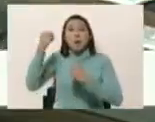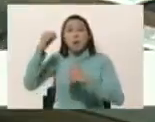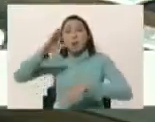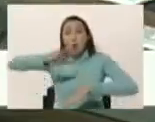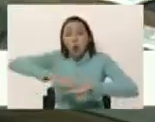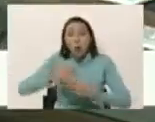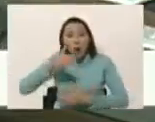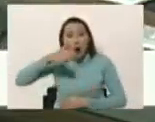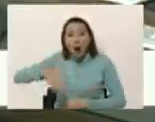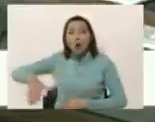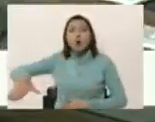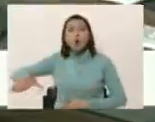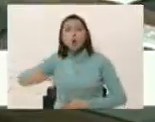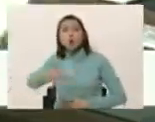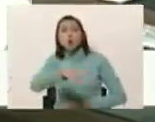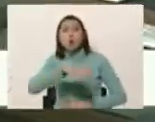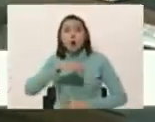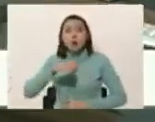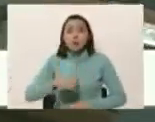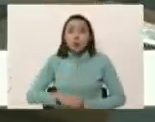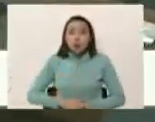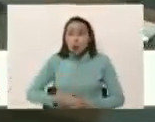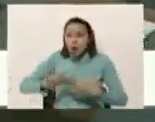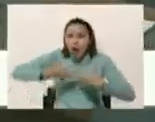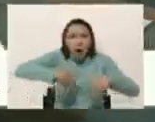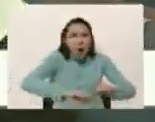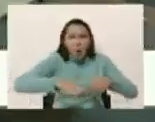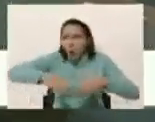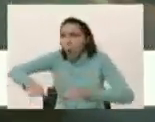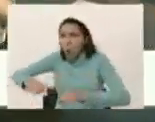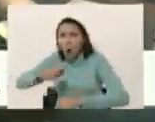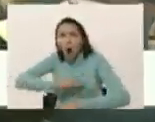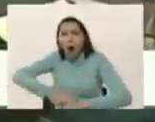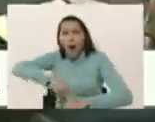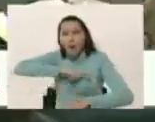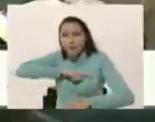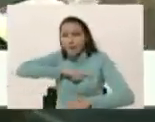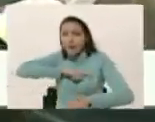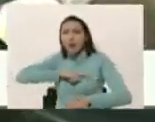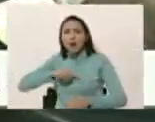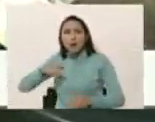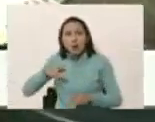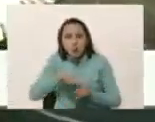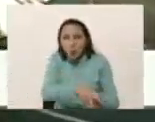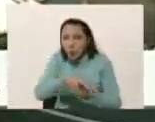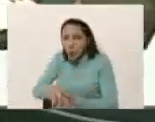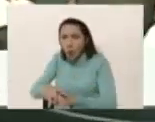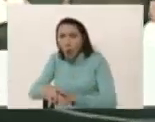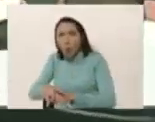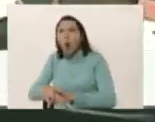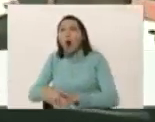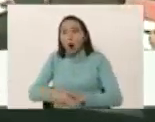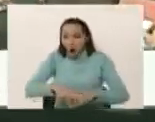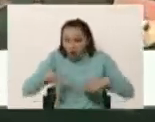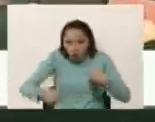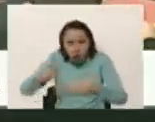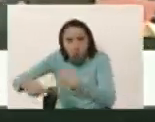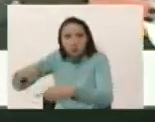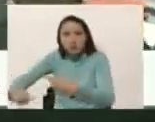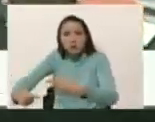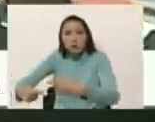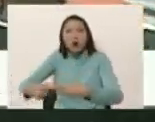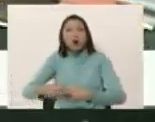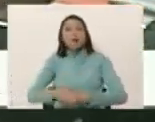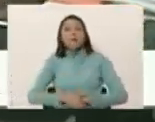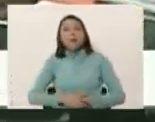pueblo donde el colonialismo español no solo nos dejó este colorcito que le dicen bonito sino es